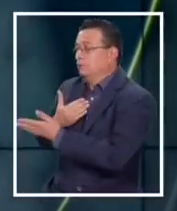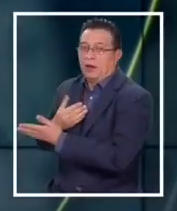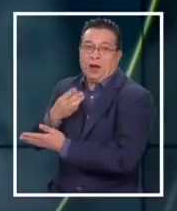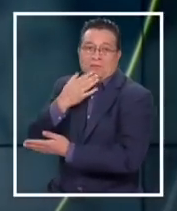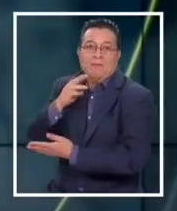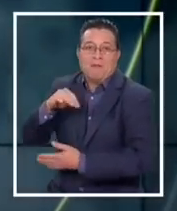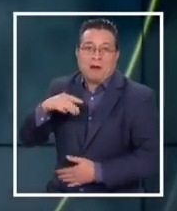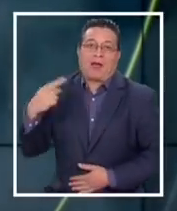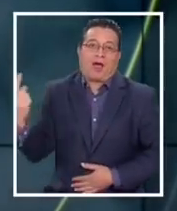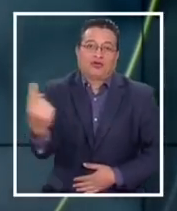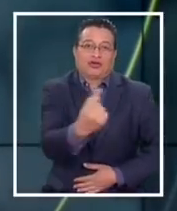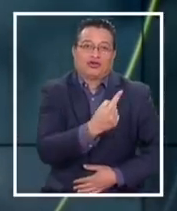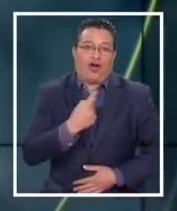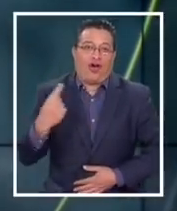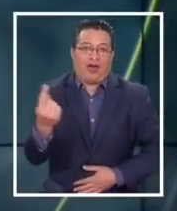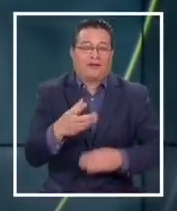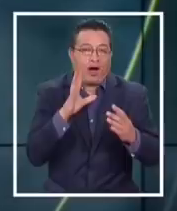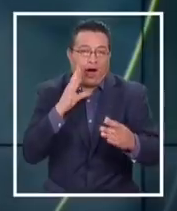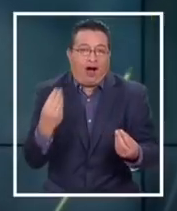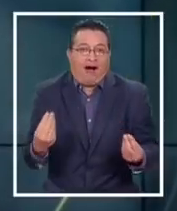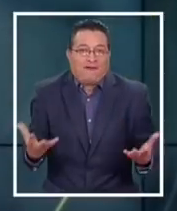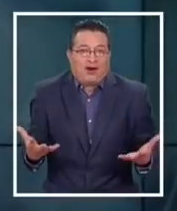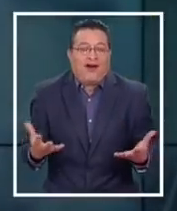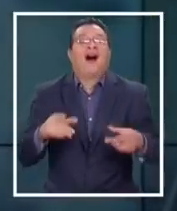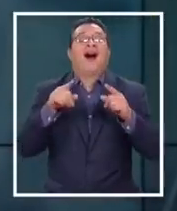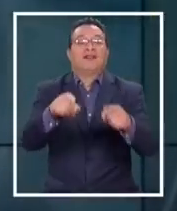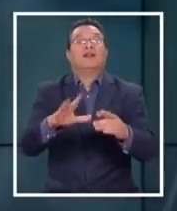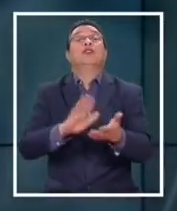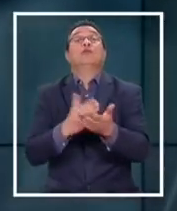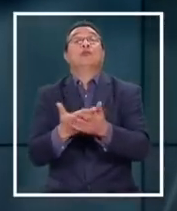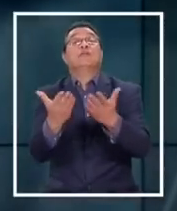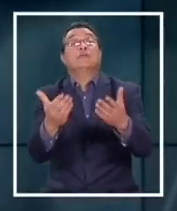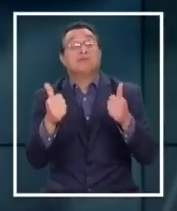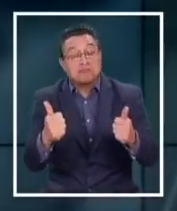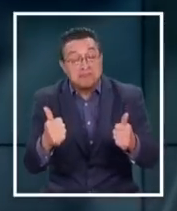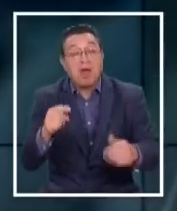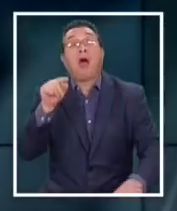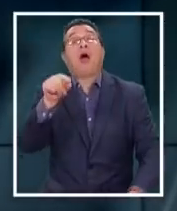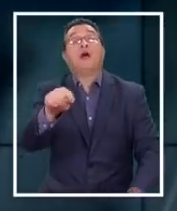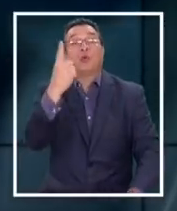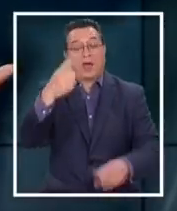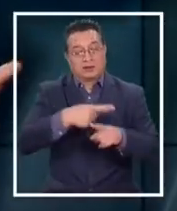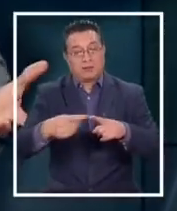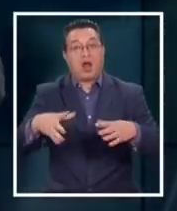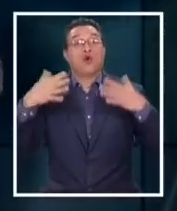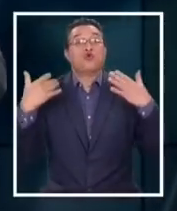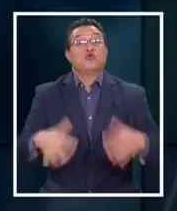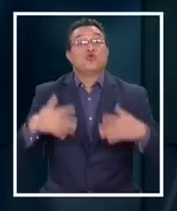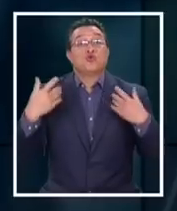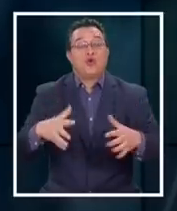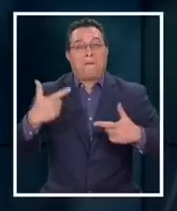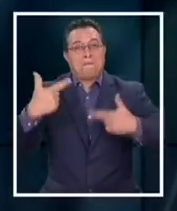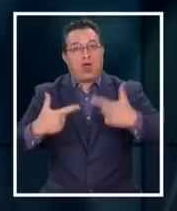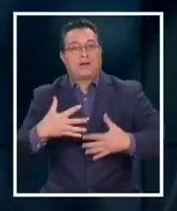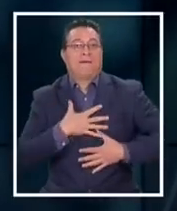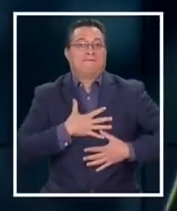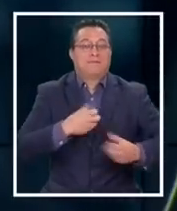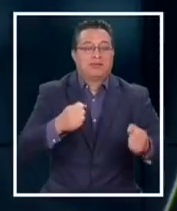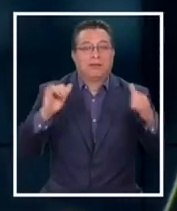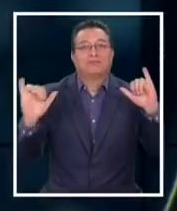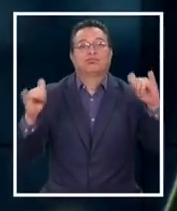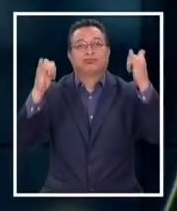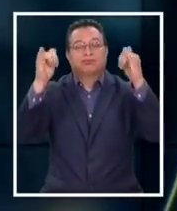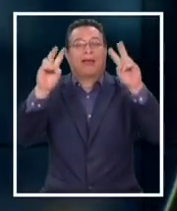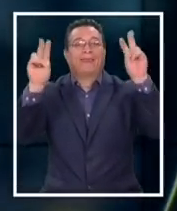demás. Y a todas las demás, por supuesto. ¿Cómo estás, Matías? Muy bien, pero una semana, además, que nos apasiona, porque nos apasiona mucho la política, nos entretienen los